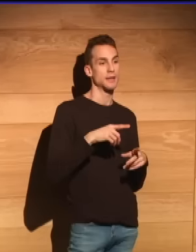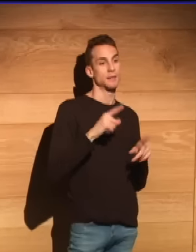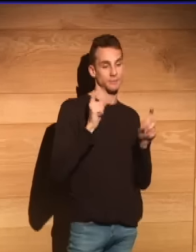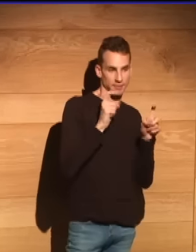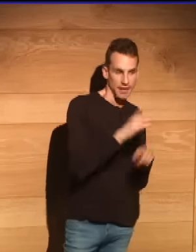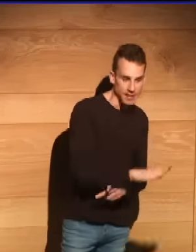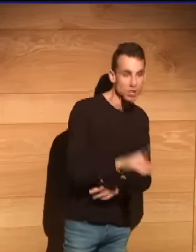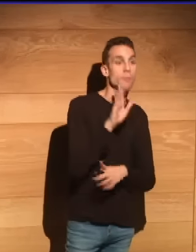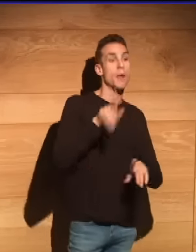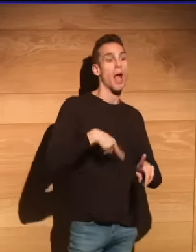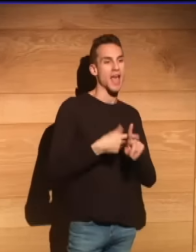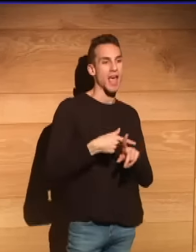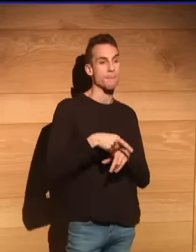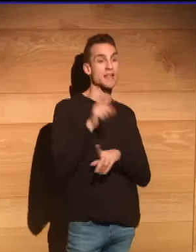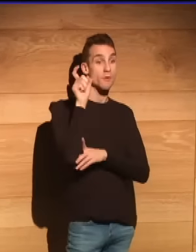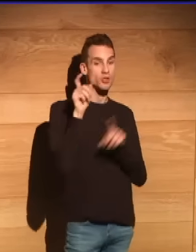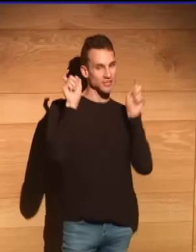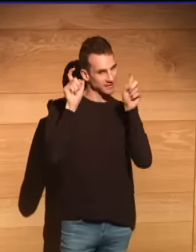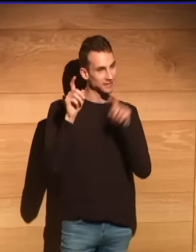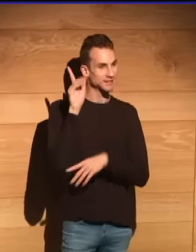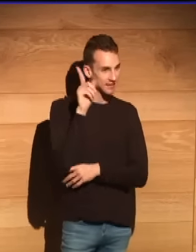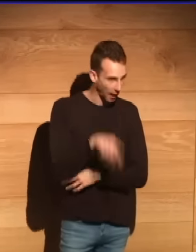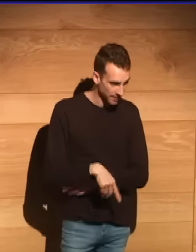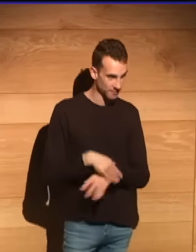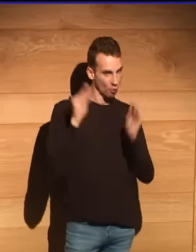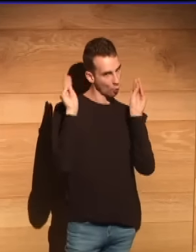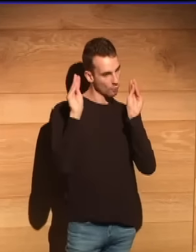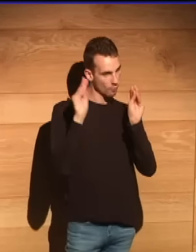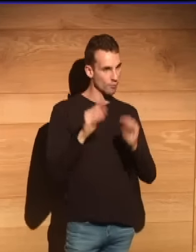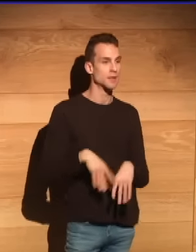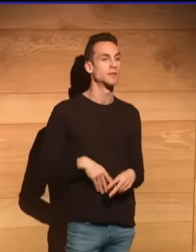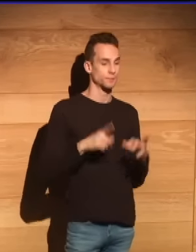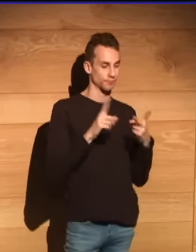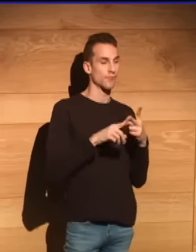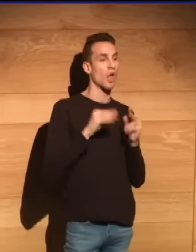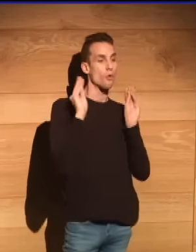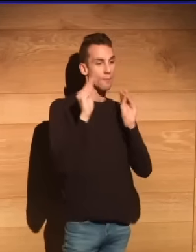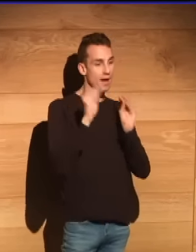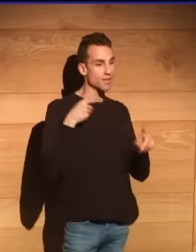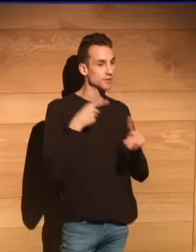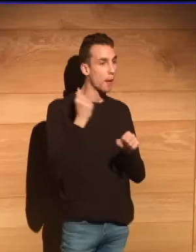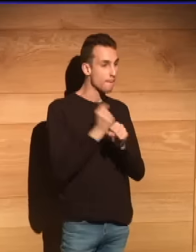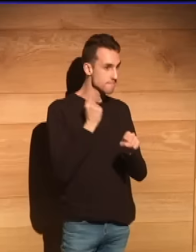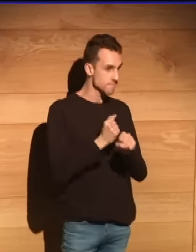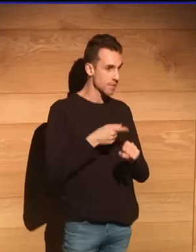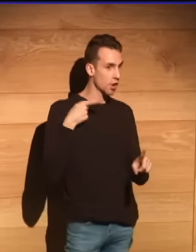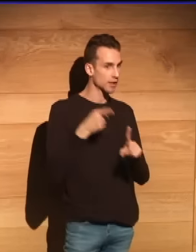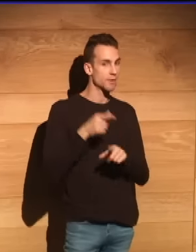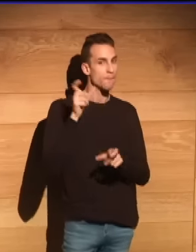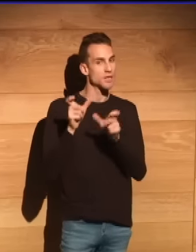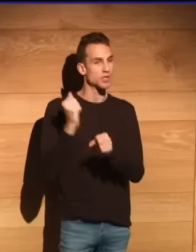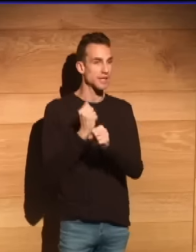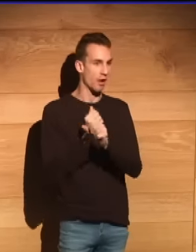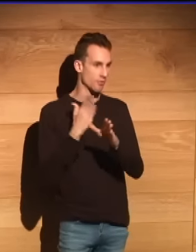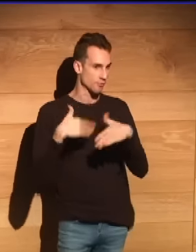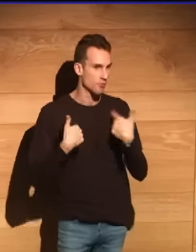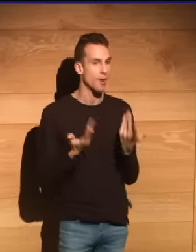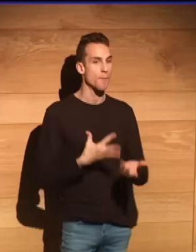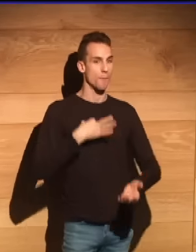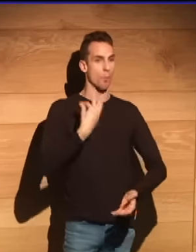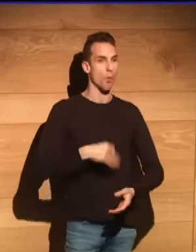profesorado. Implica a la formación para el empleo, para dotar de esas capacidades a los desempleados y tengan un